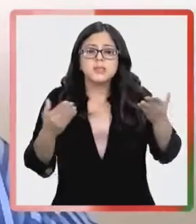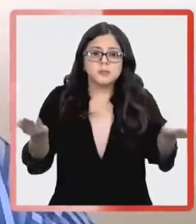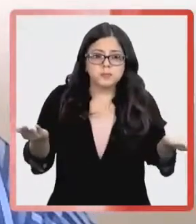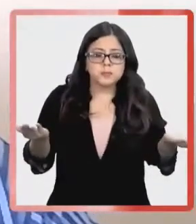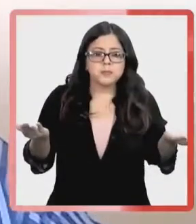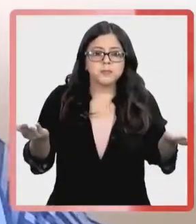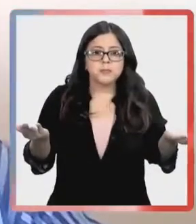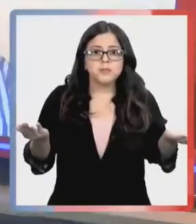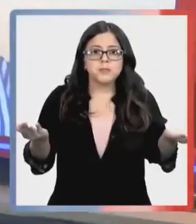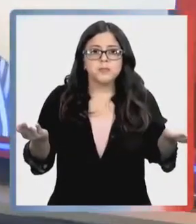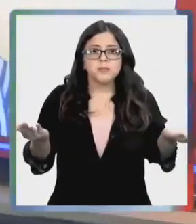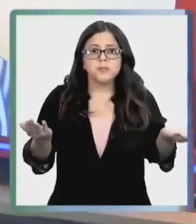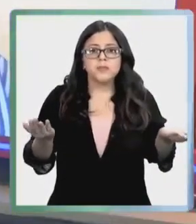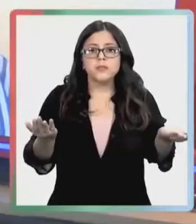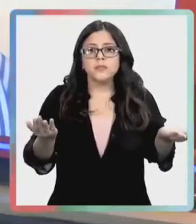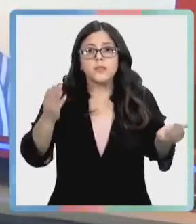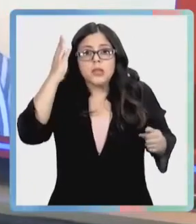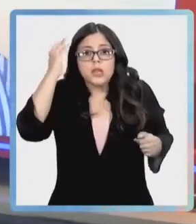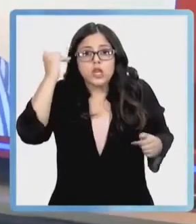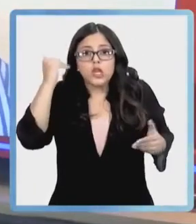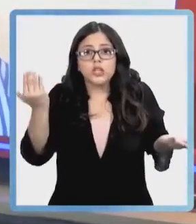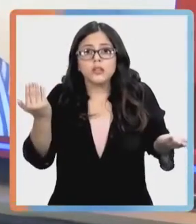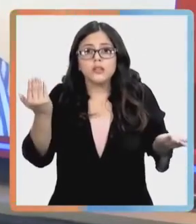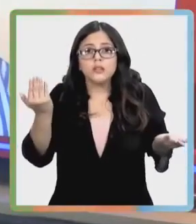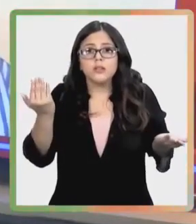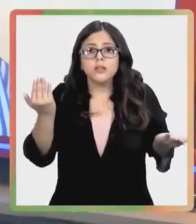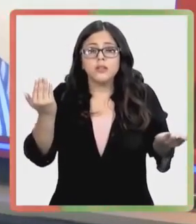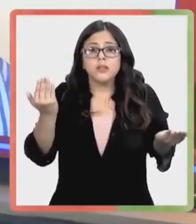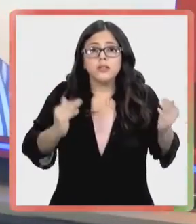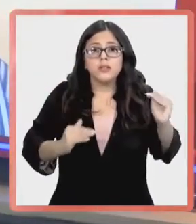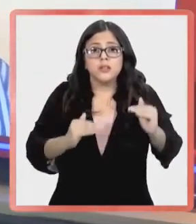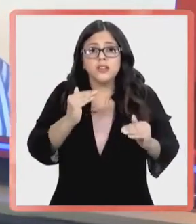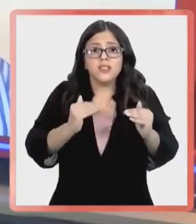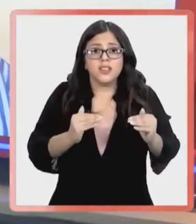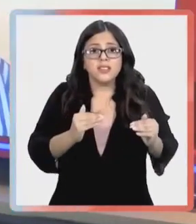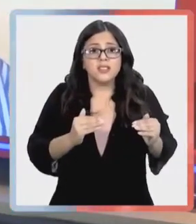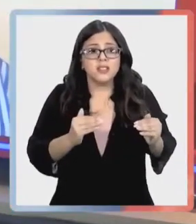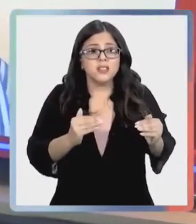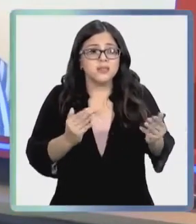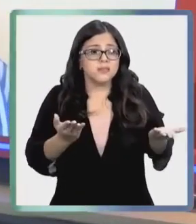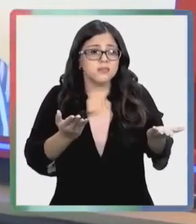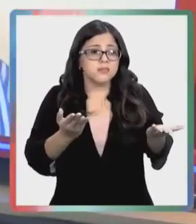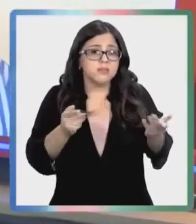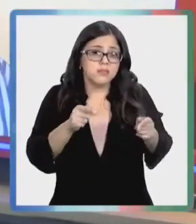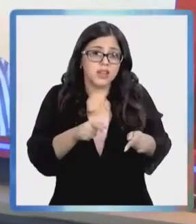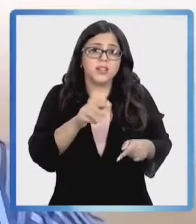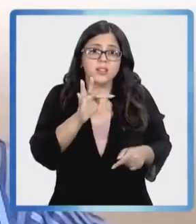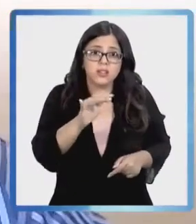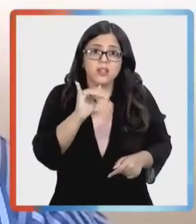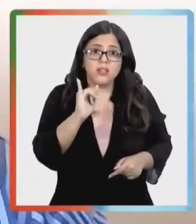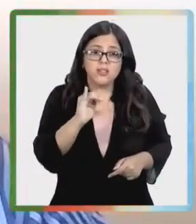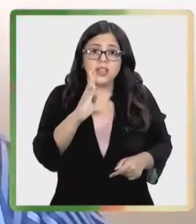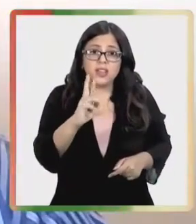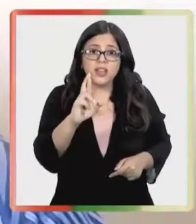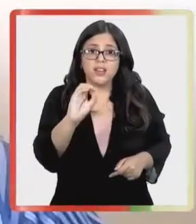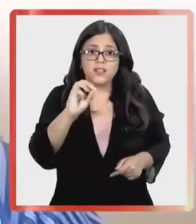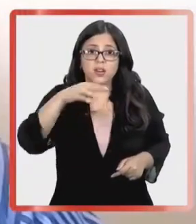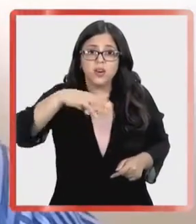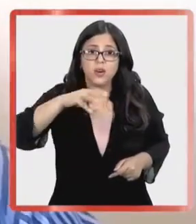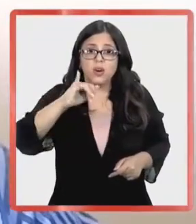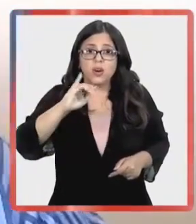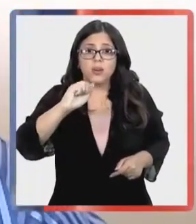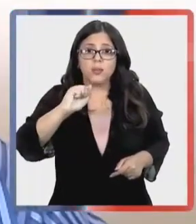en el aire que a veces llega el que pone ya las cosas en su lugar y dice esto es fibromialgia. Otros a veces no se